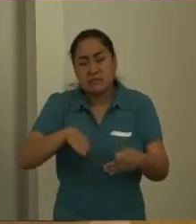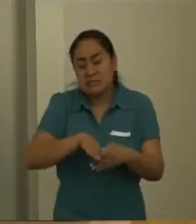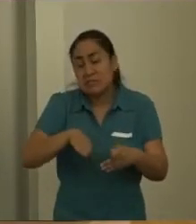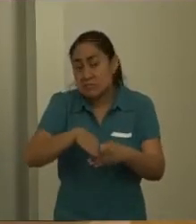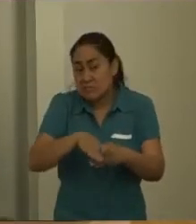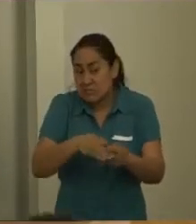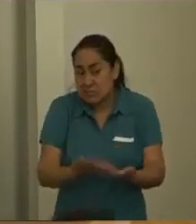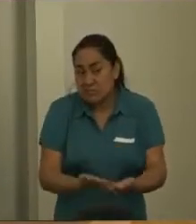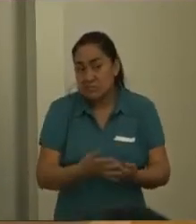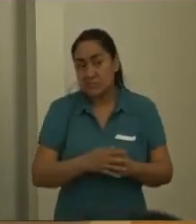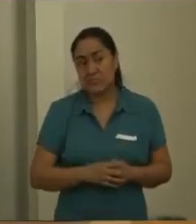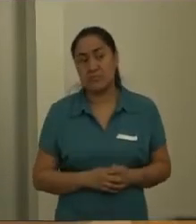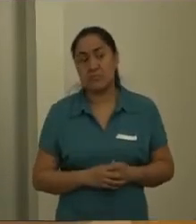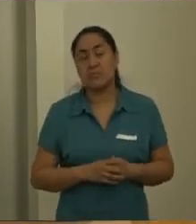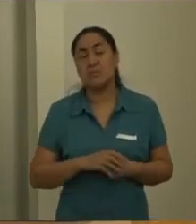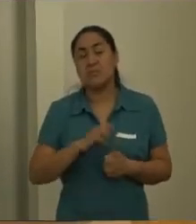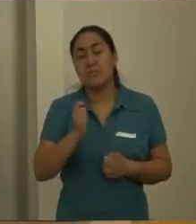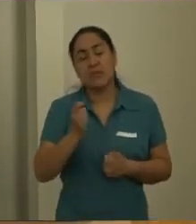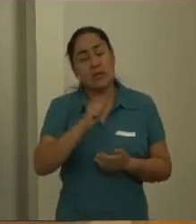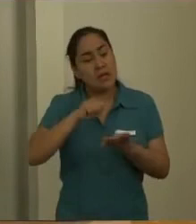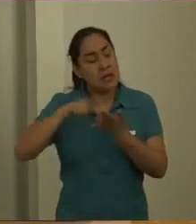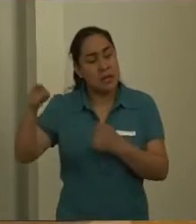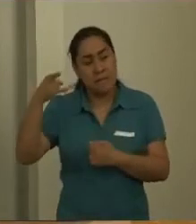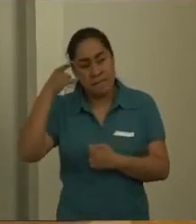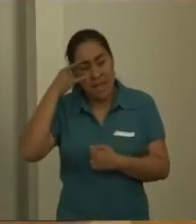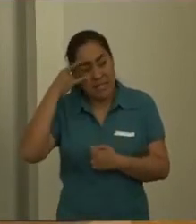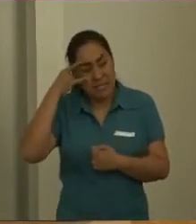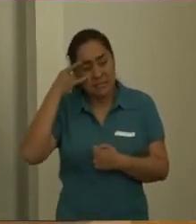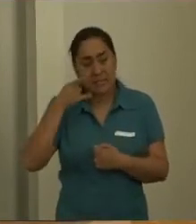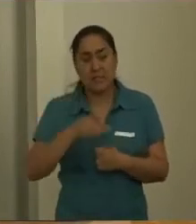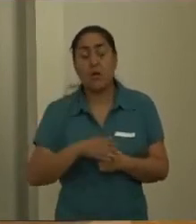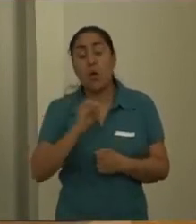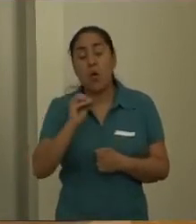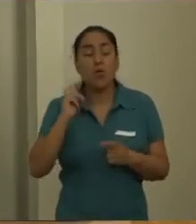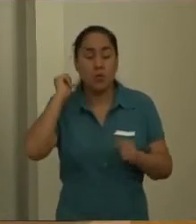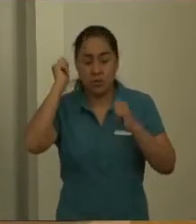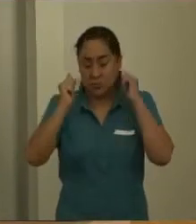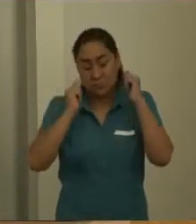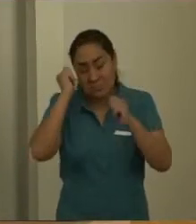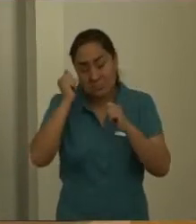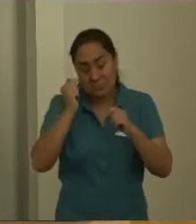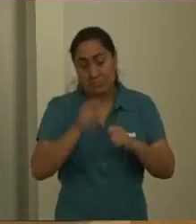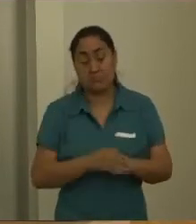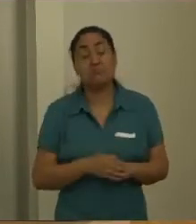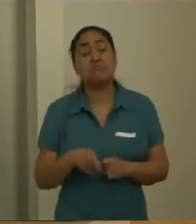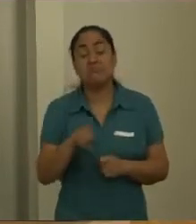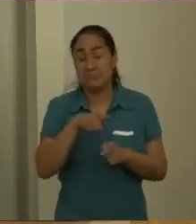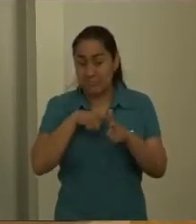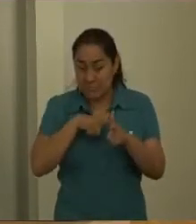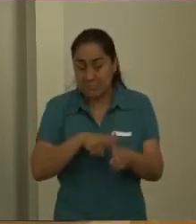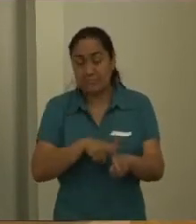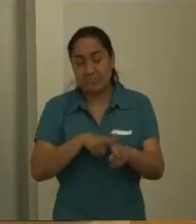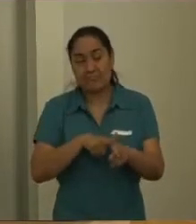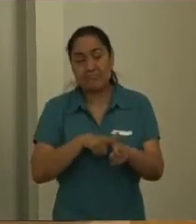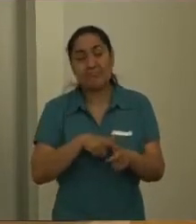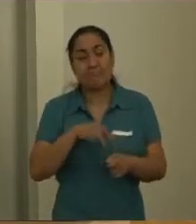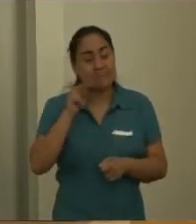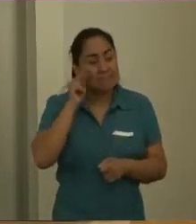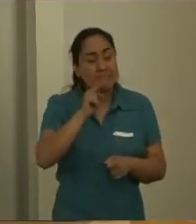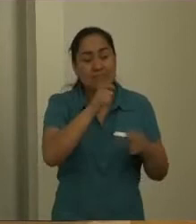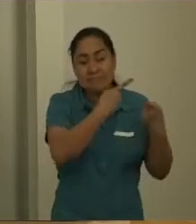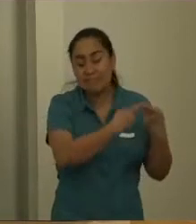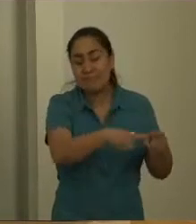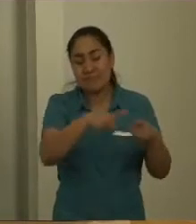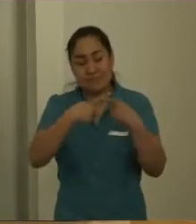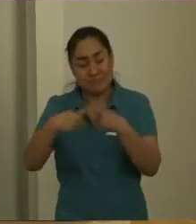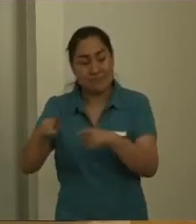la soya transgénica en campeche o el turismo entonces si bien cada caso conlleva efectos distintos